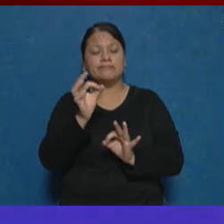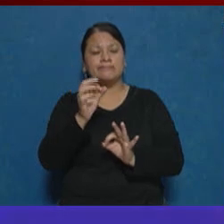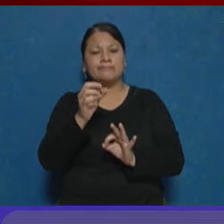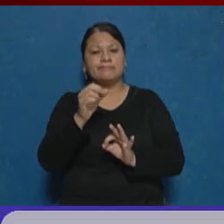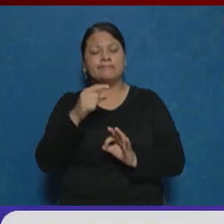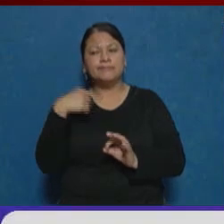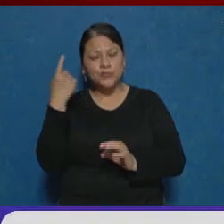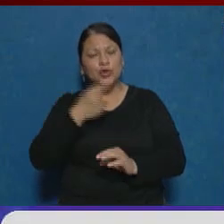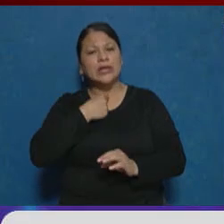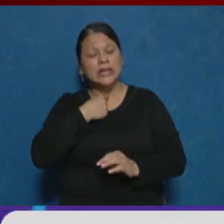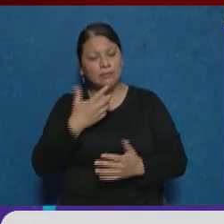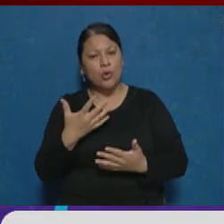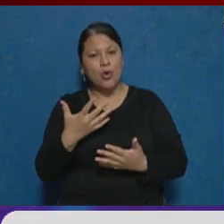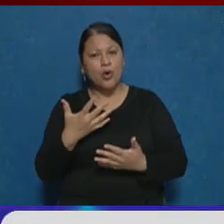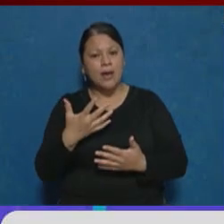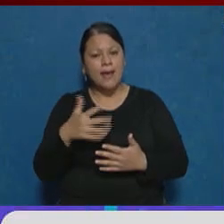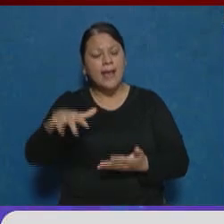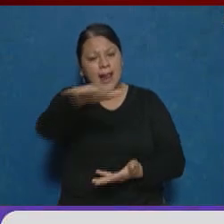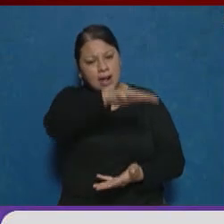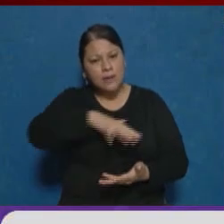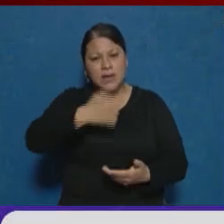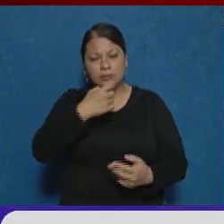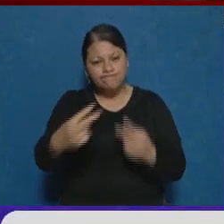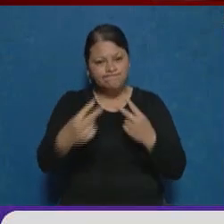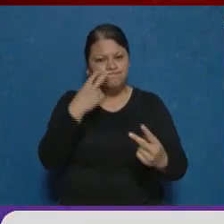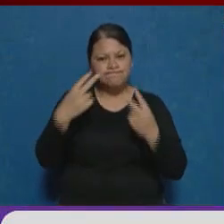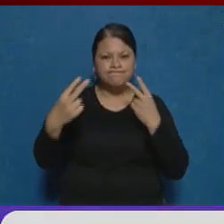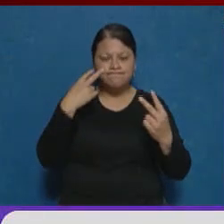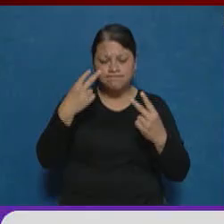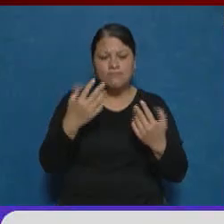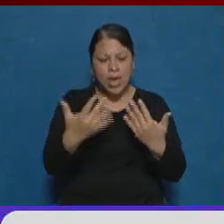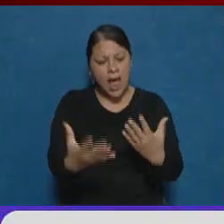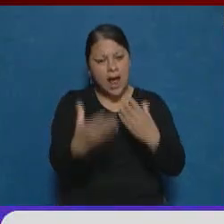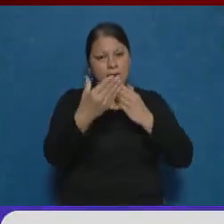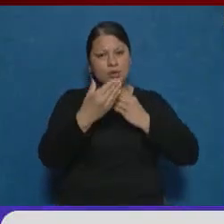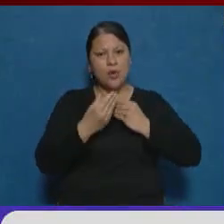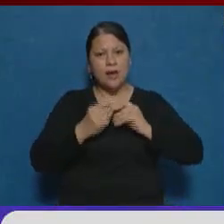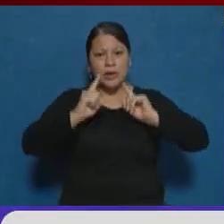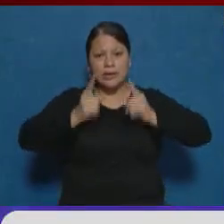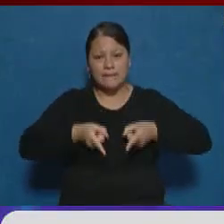escuchar, que la sociedad mendocina nos pueda dar una mano